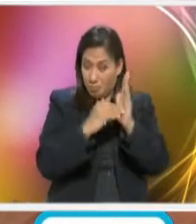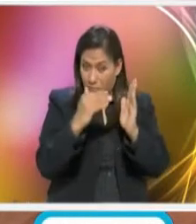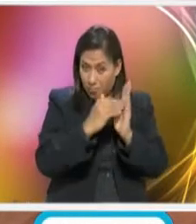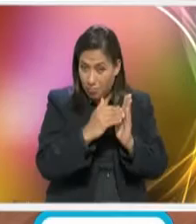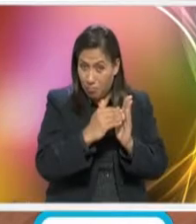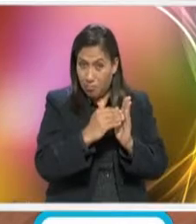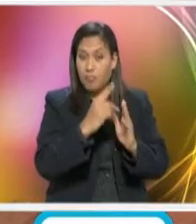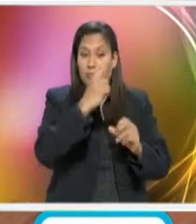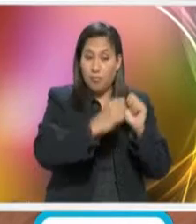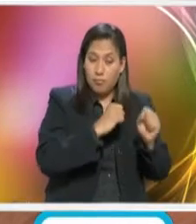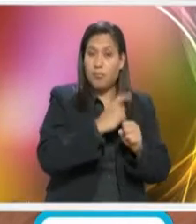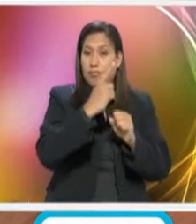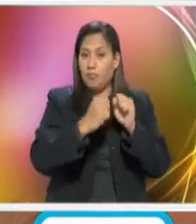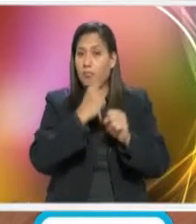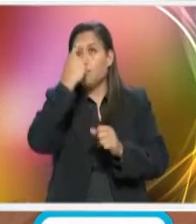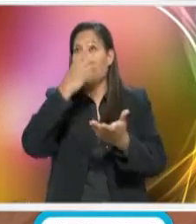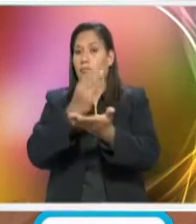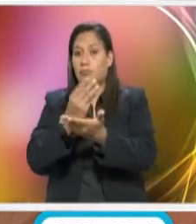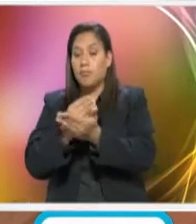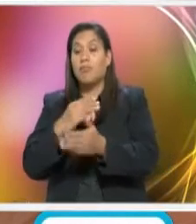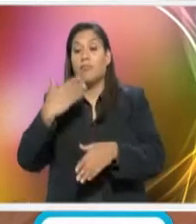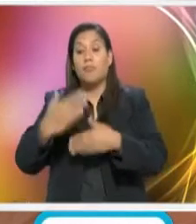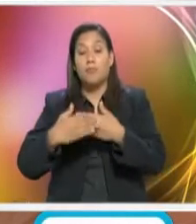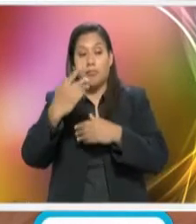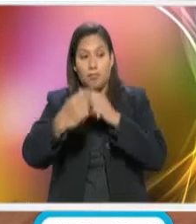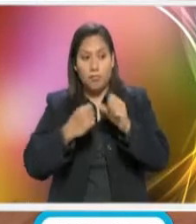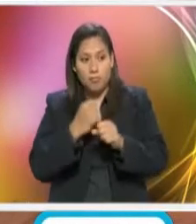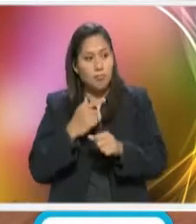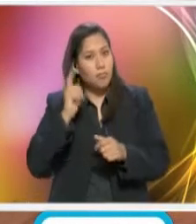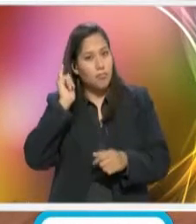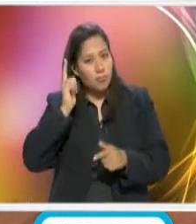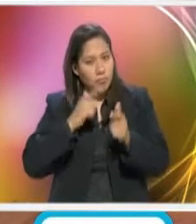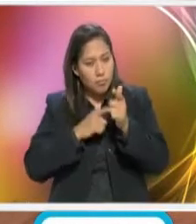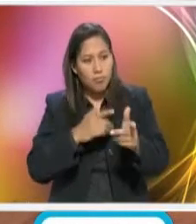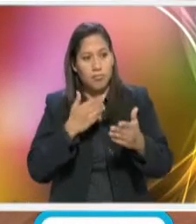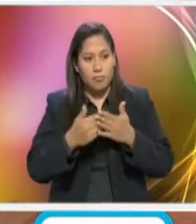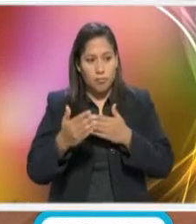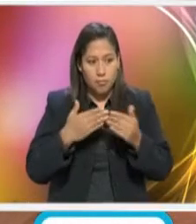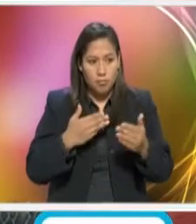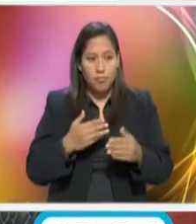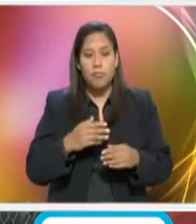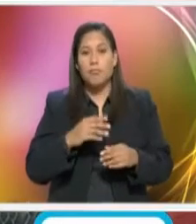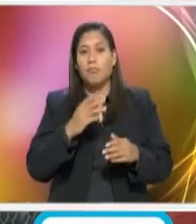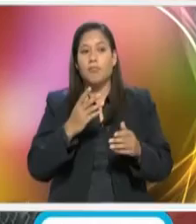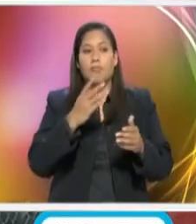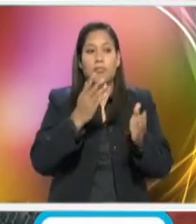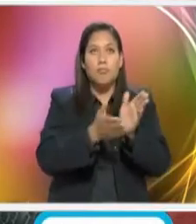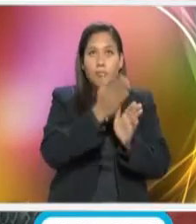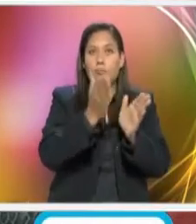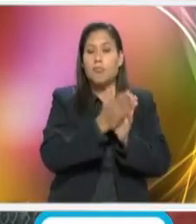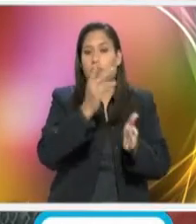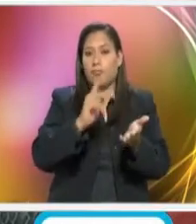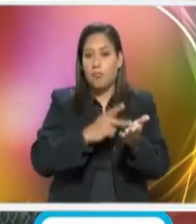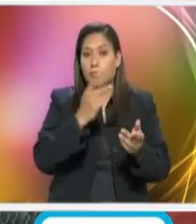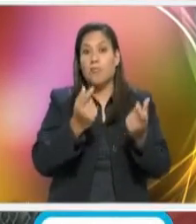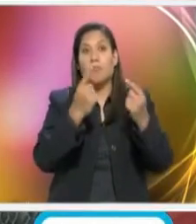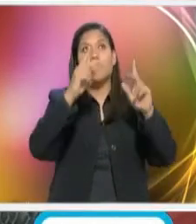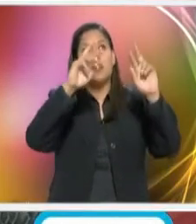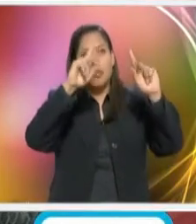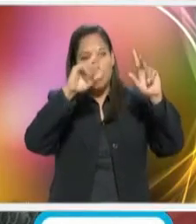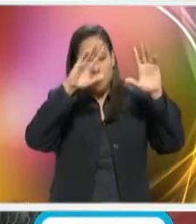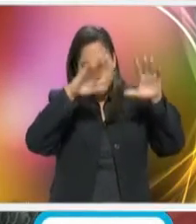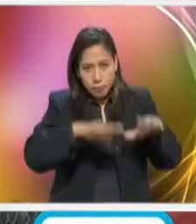millones anualmente y el próximo año esperamos que sigamos modernizándolos, reconstruyéndolos, incluso algunos que han